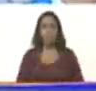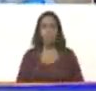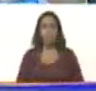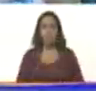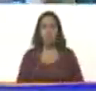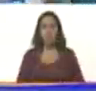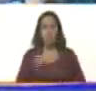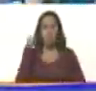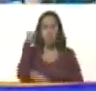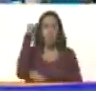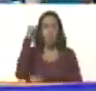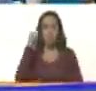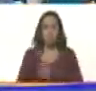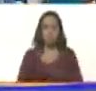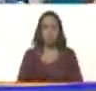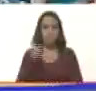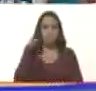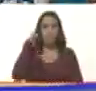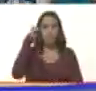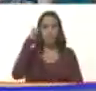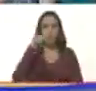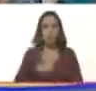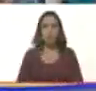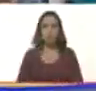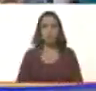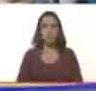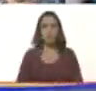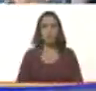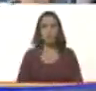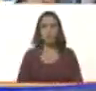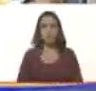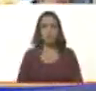¡Victoria! ¡Victoria!